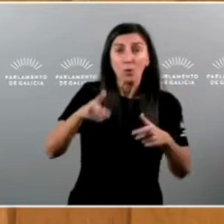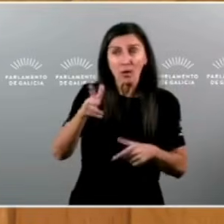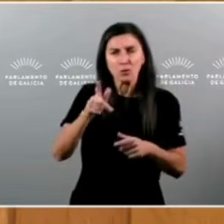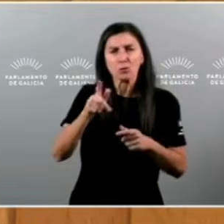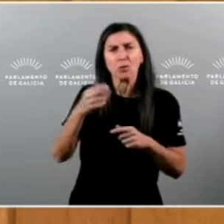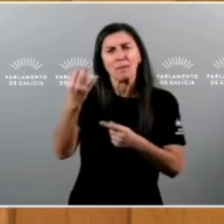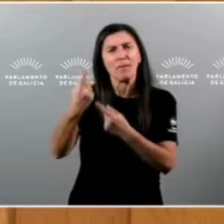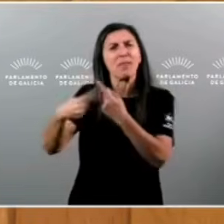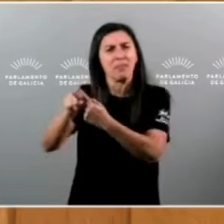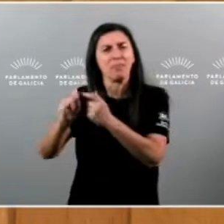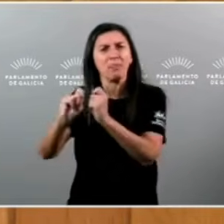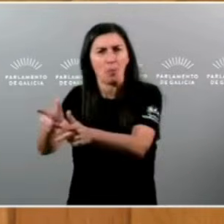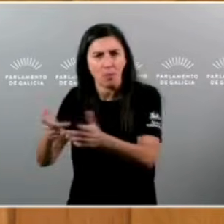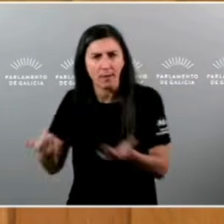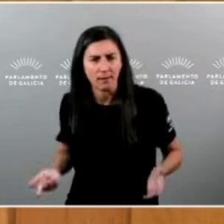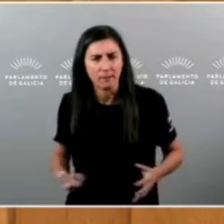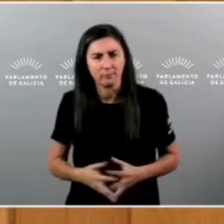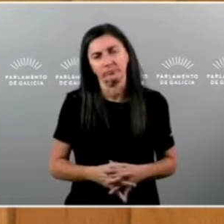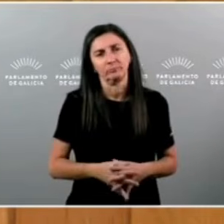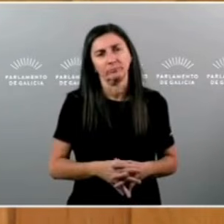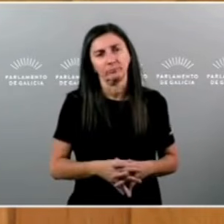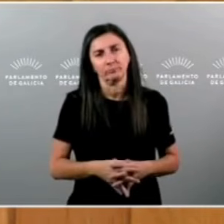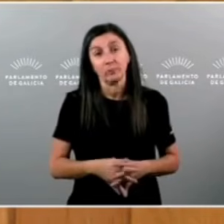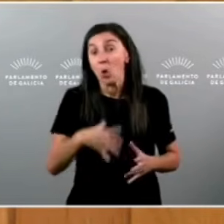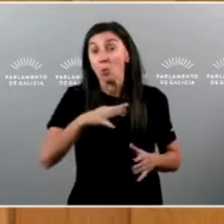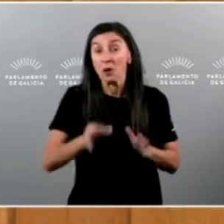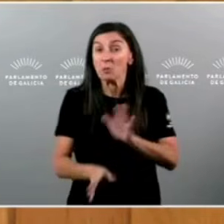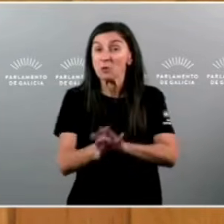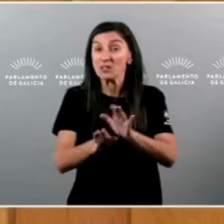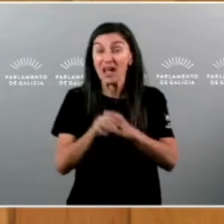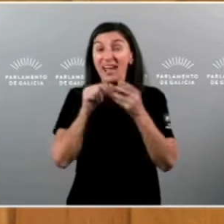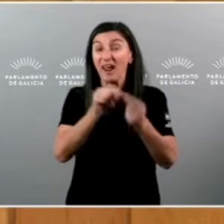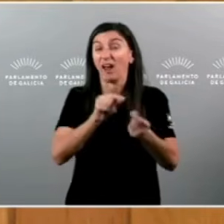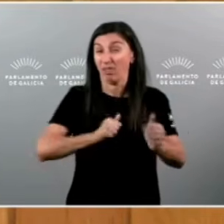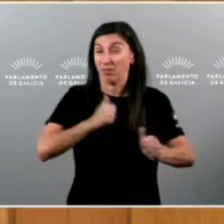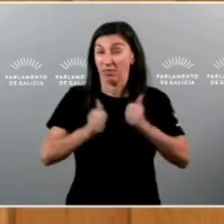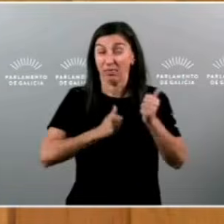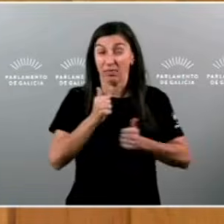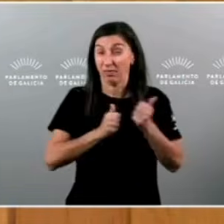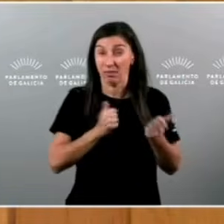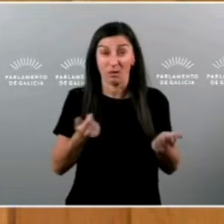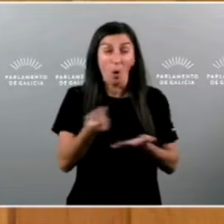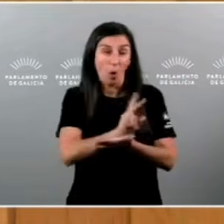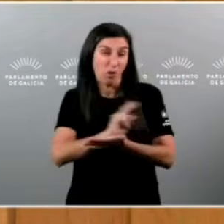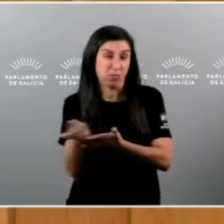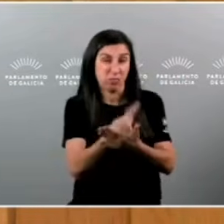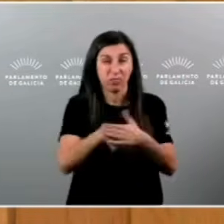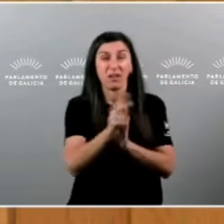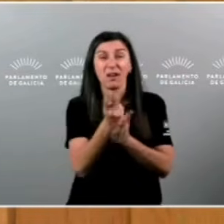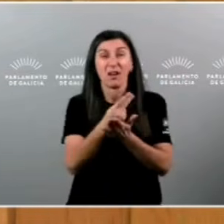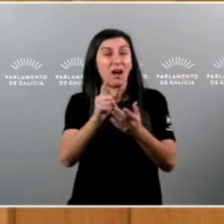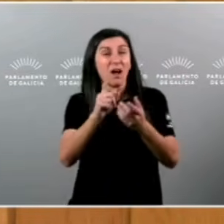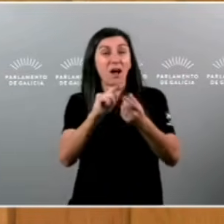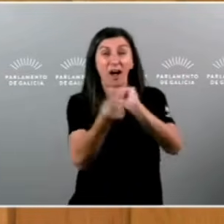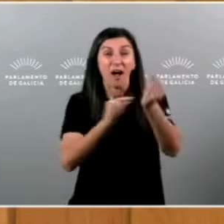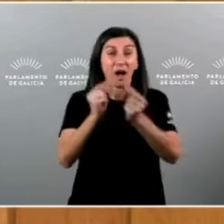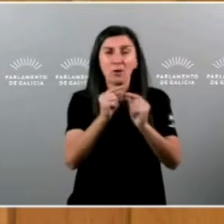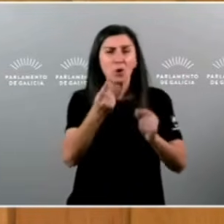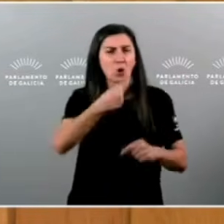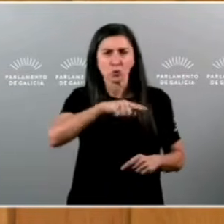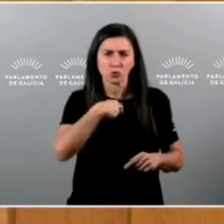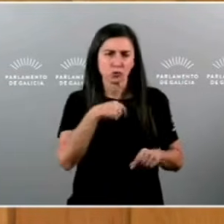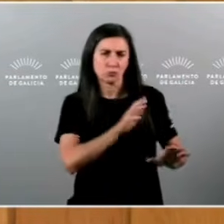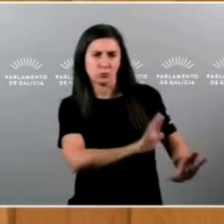si queren chapotear nesta lama, por nosoutras poden rebozarse nelas, pero a nós non nos van arrastrar